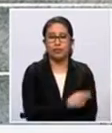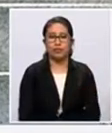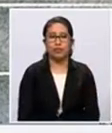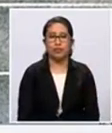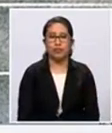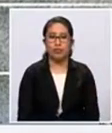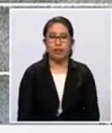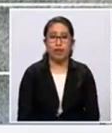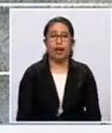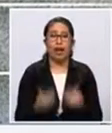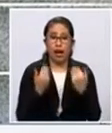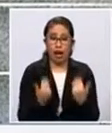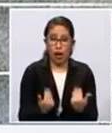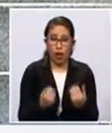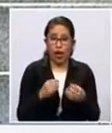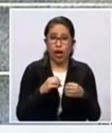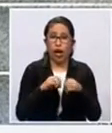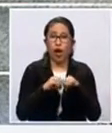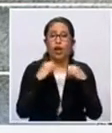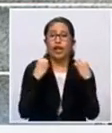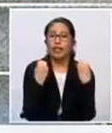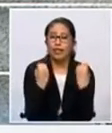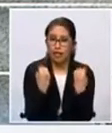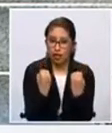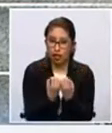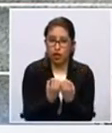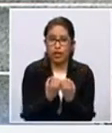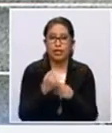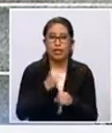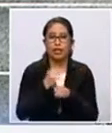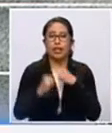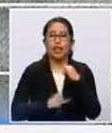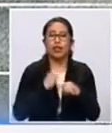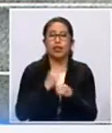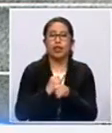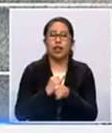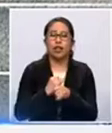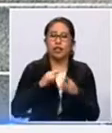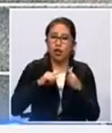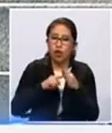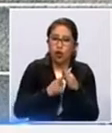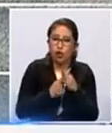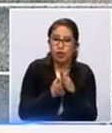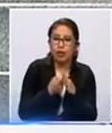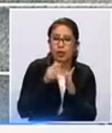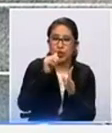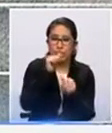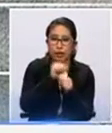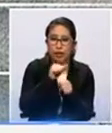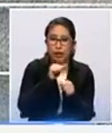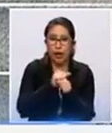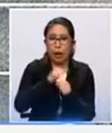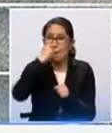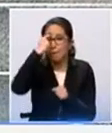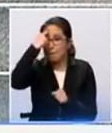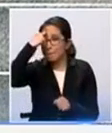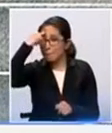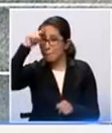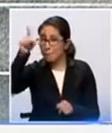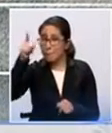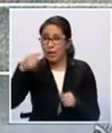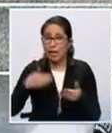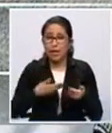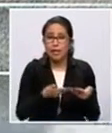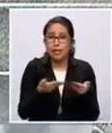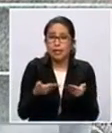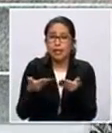distintos fondos, todos los países, por lo menos los que hemos estado en estas conferencias, están de acuerdo en